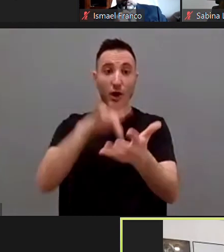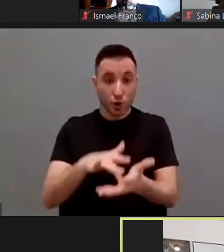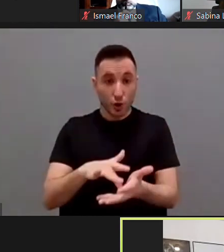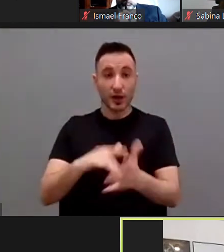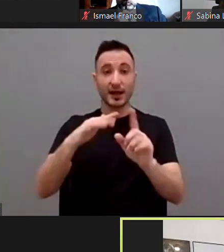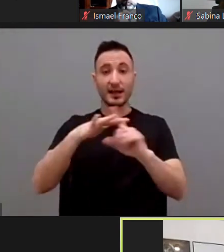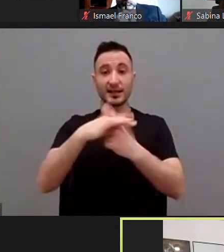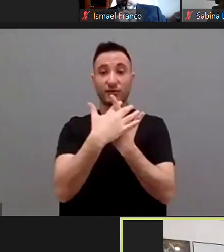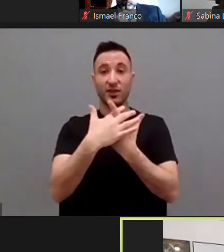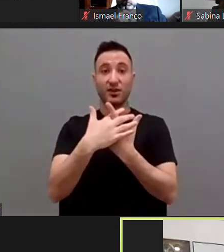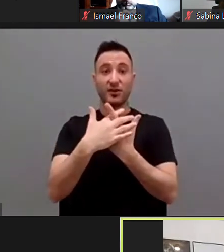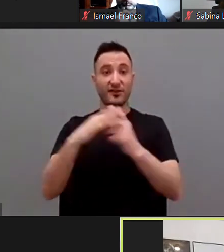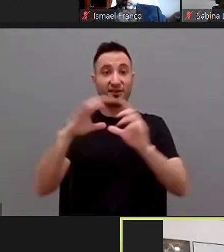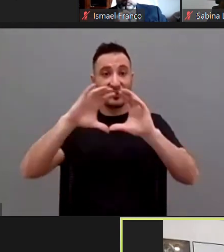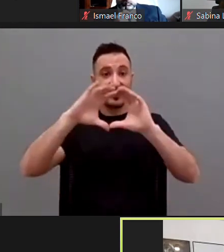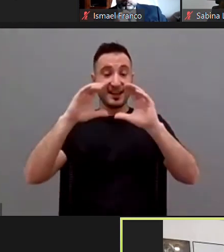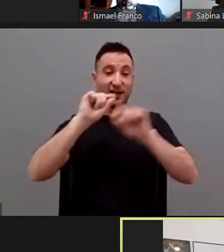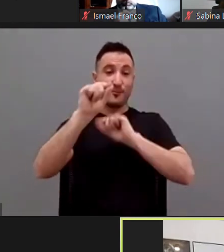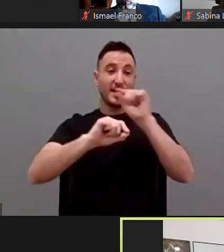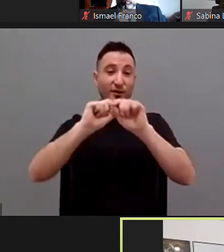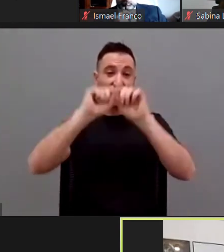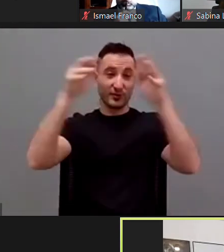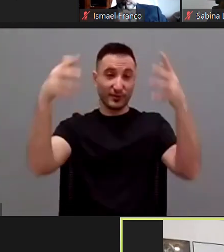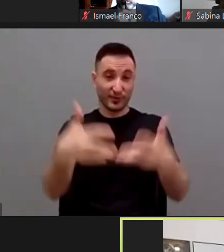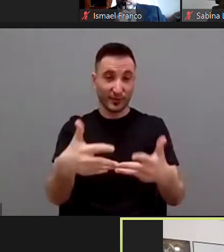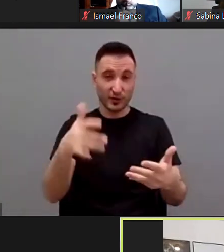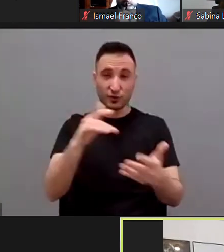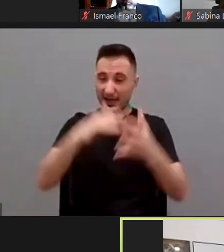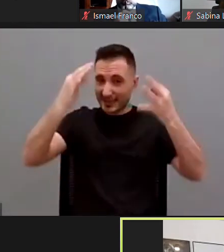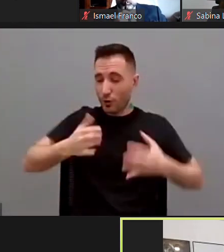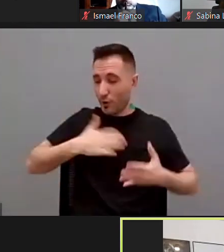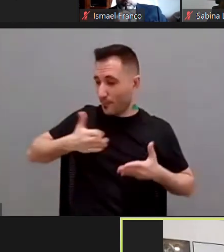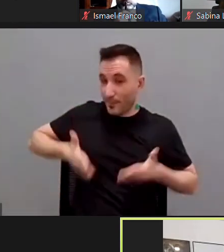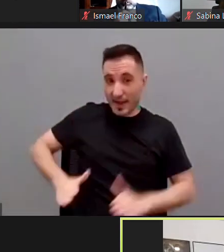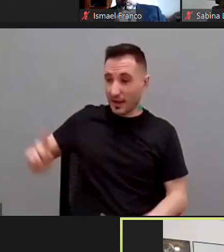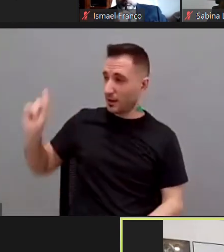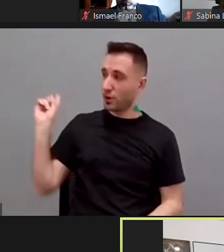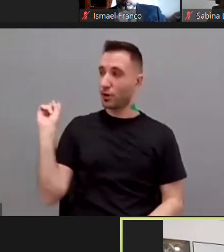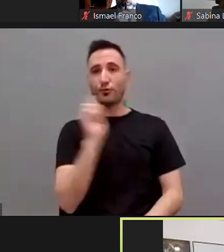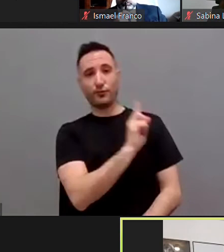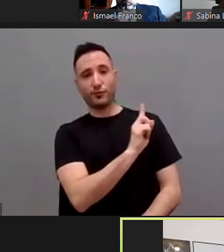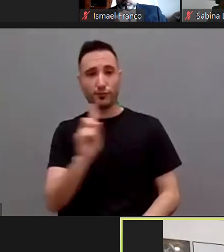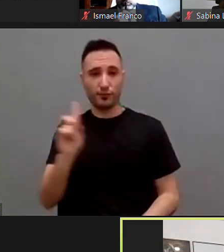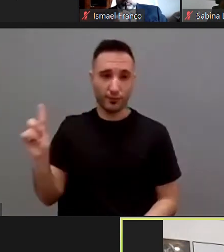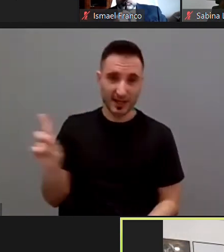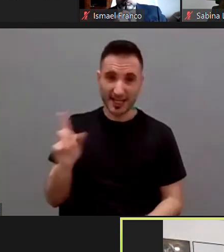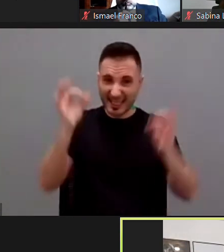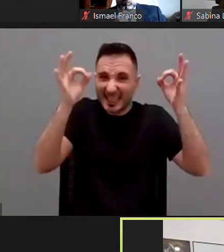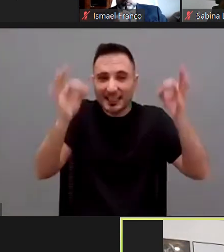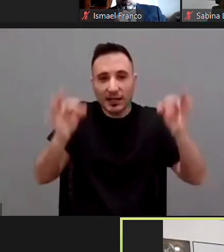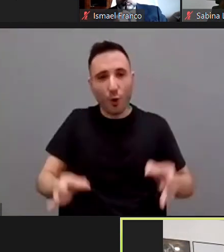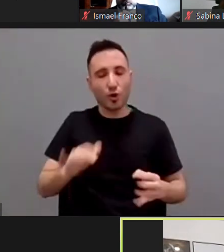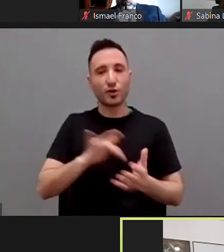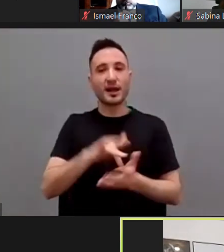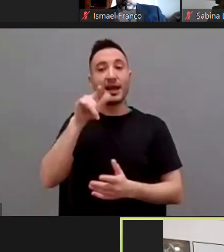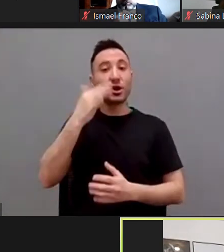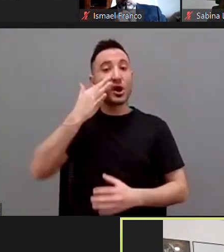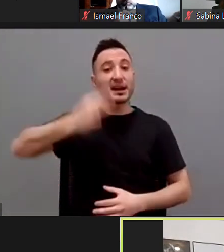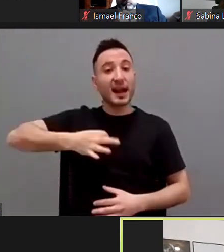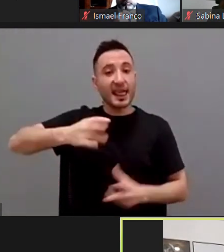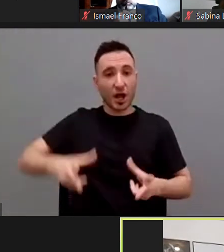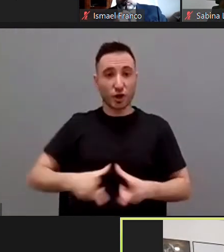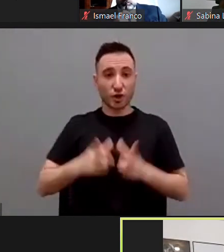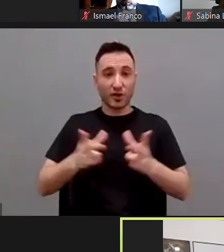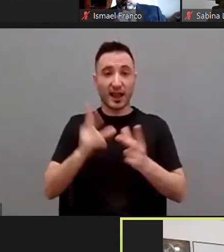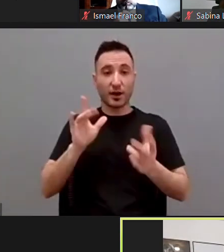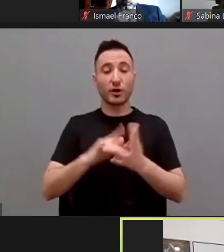mi hija por aquí seguro diciendo tengo hambre, mamá, porque eso ha ayudado a visibilizar la realidad social. Quiero decir, los cuidados, que es la gran crisis que